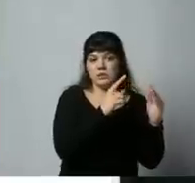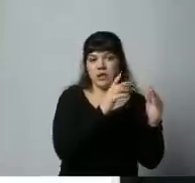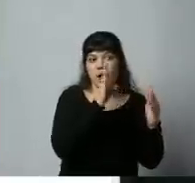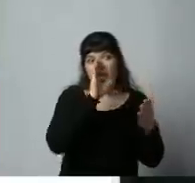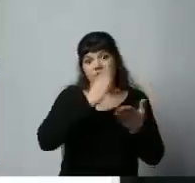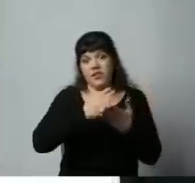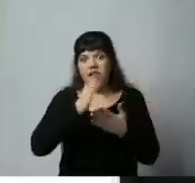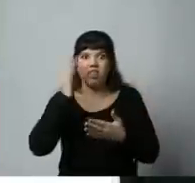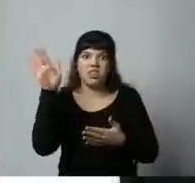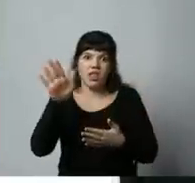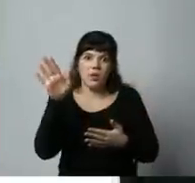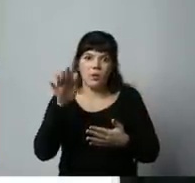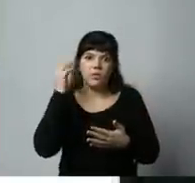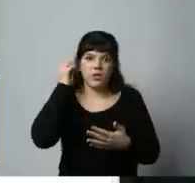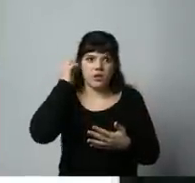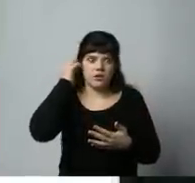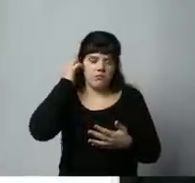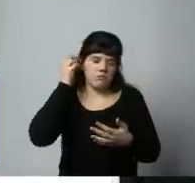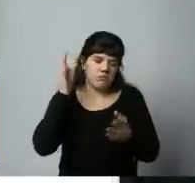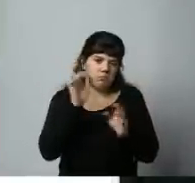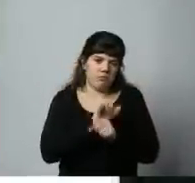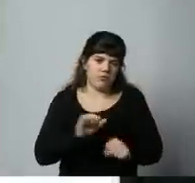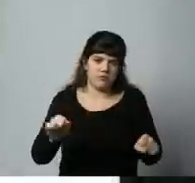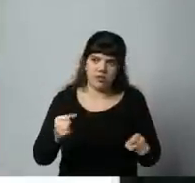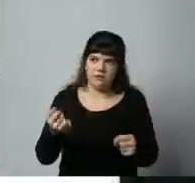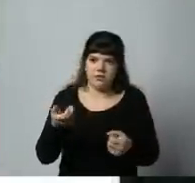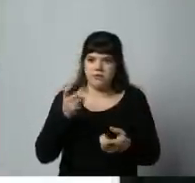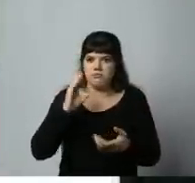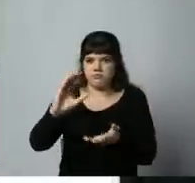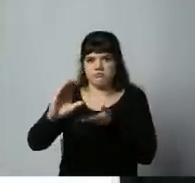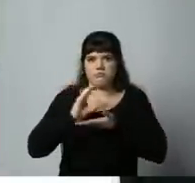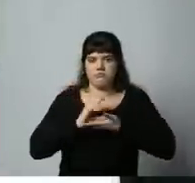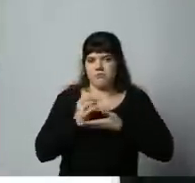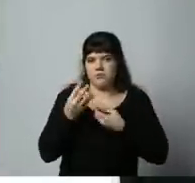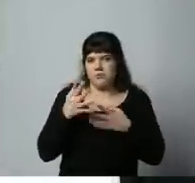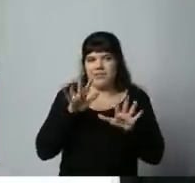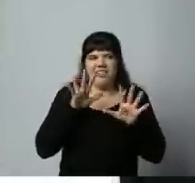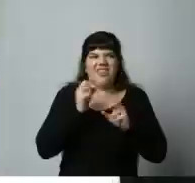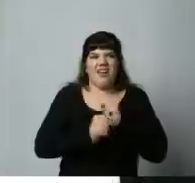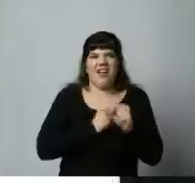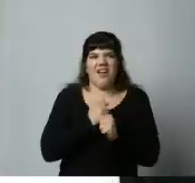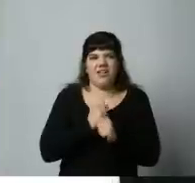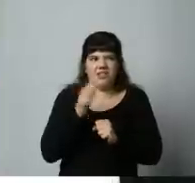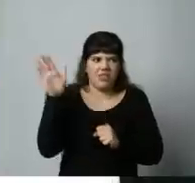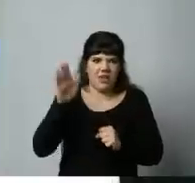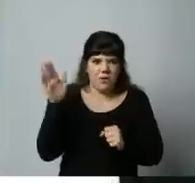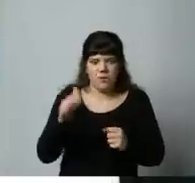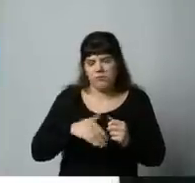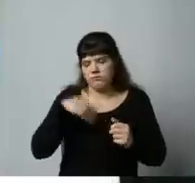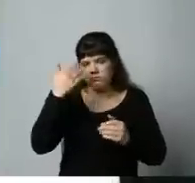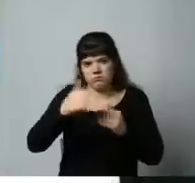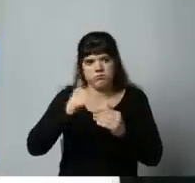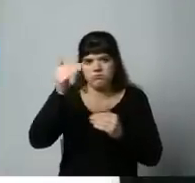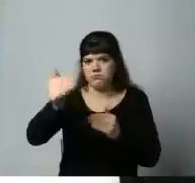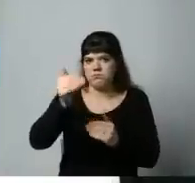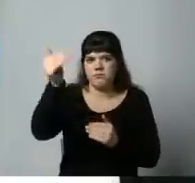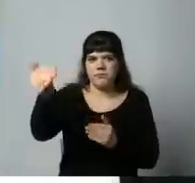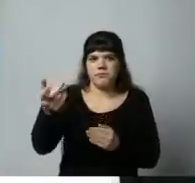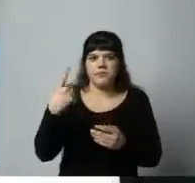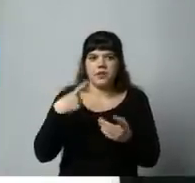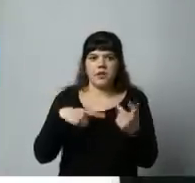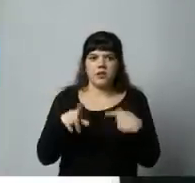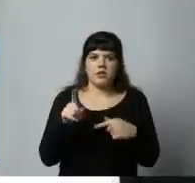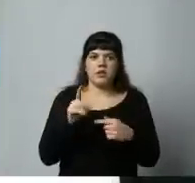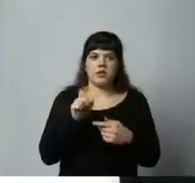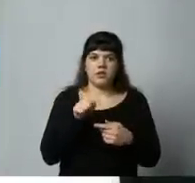deuda incobrable Además porque eran deudas que tenían más de 10 años este estas estas 25